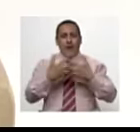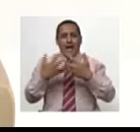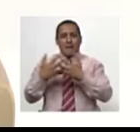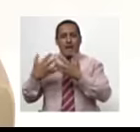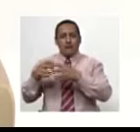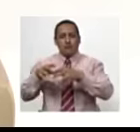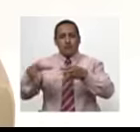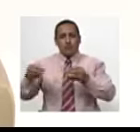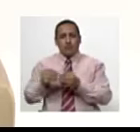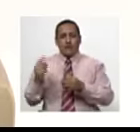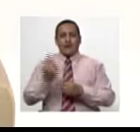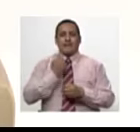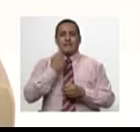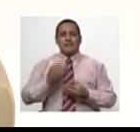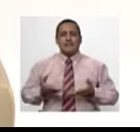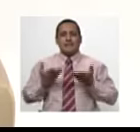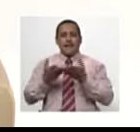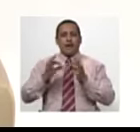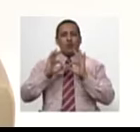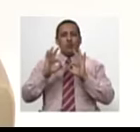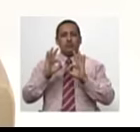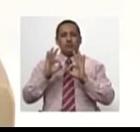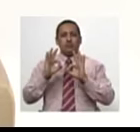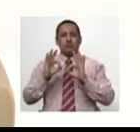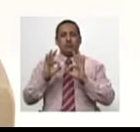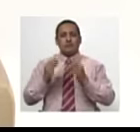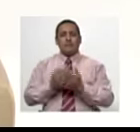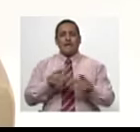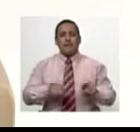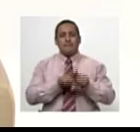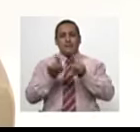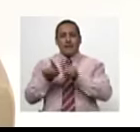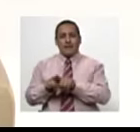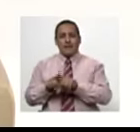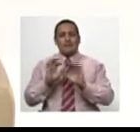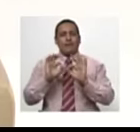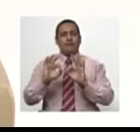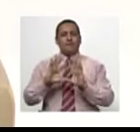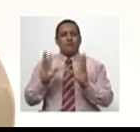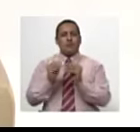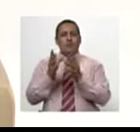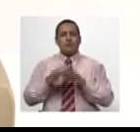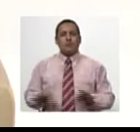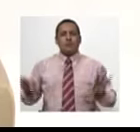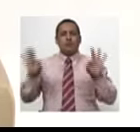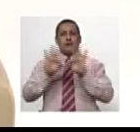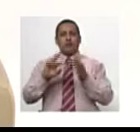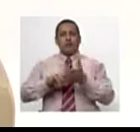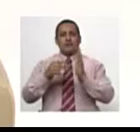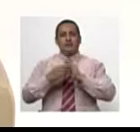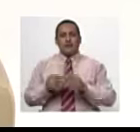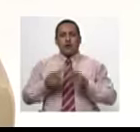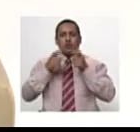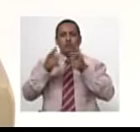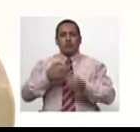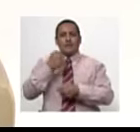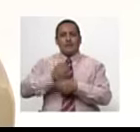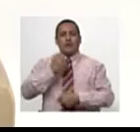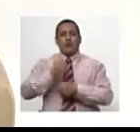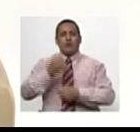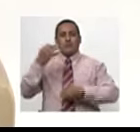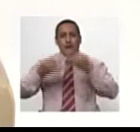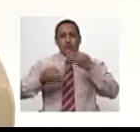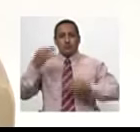Estado Constitucional, se manifiesta justamente también y de manera muy importante en lo que es el control de la ejecución